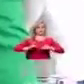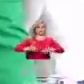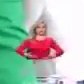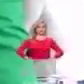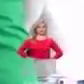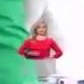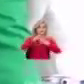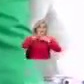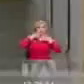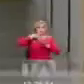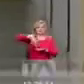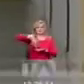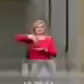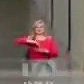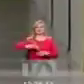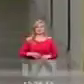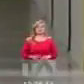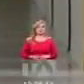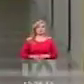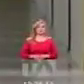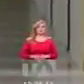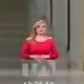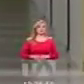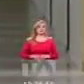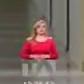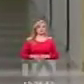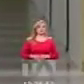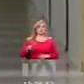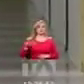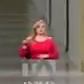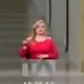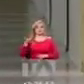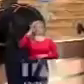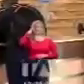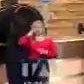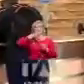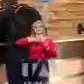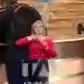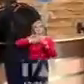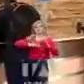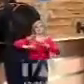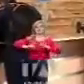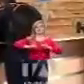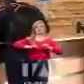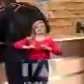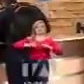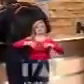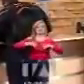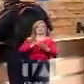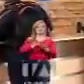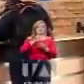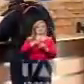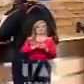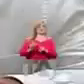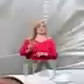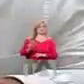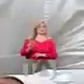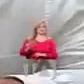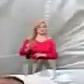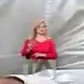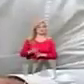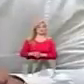también sería cuestionado. A pesar de esto y de que Cárdenas no aparece en el hospital desde mayo, ella sigue cobrando su sueldo. Luis